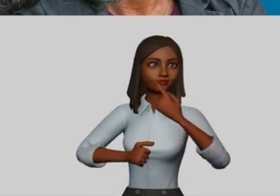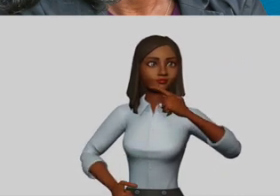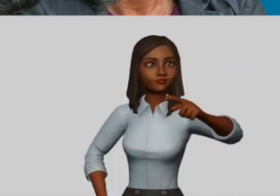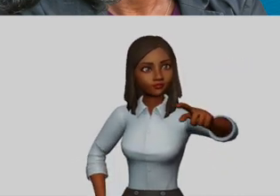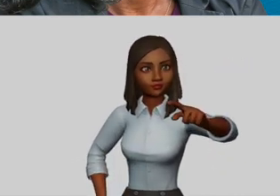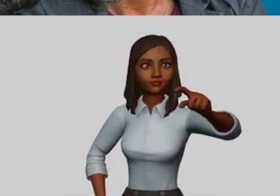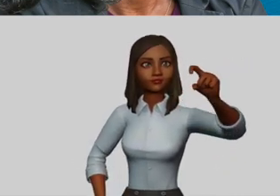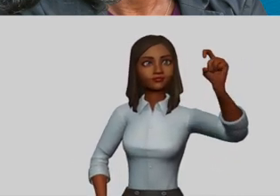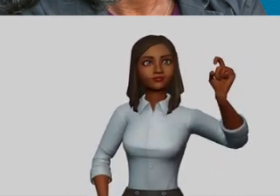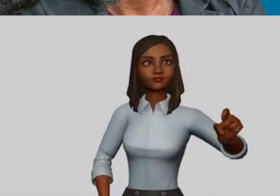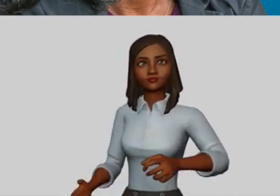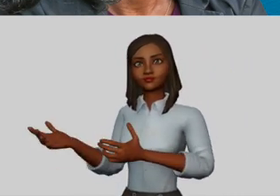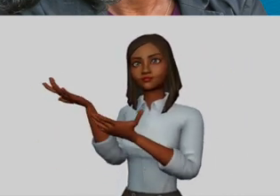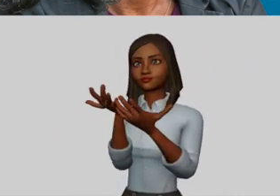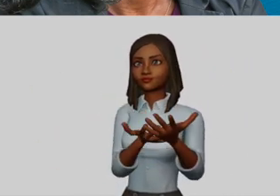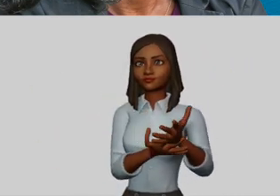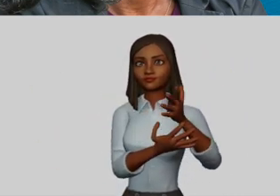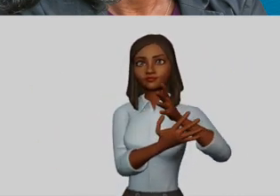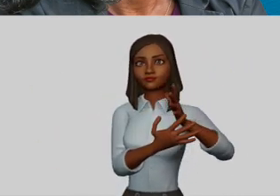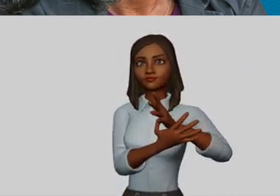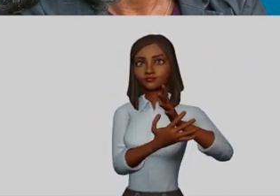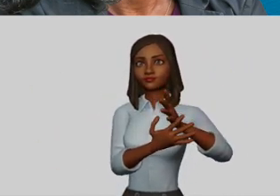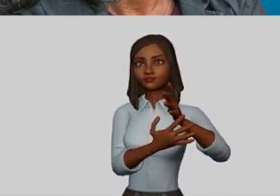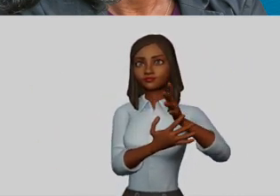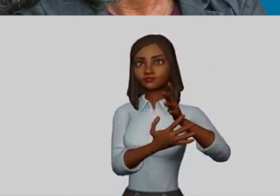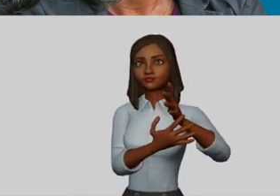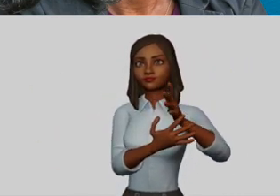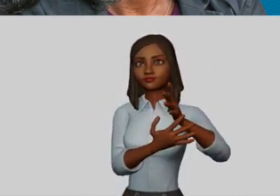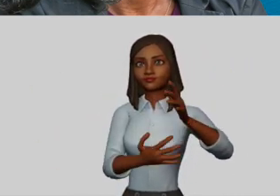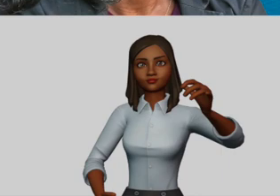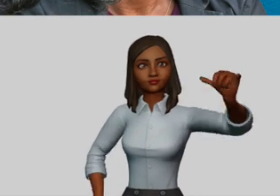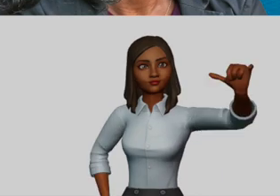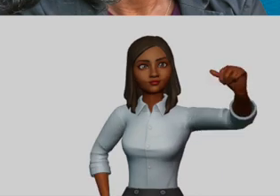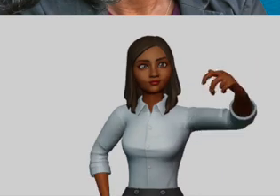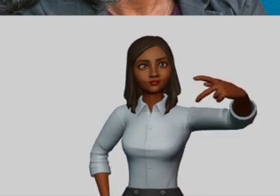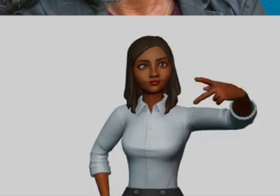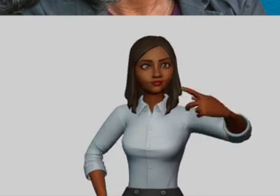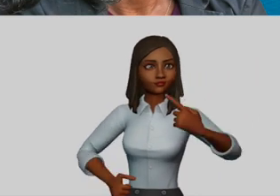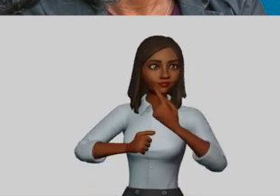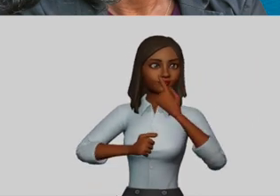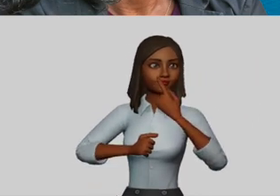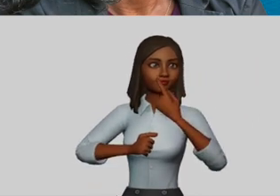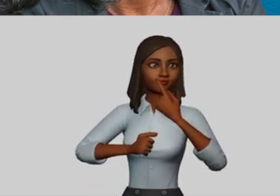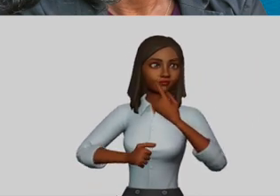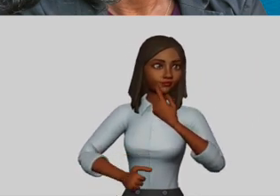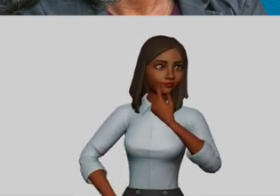eso es una parte bien importante. El problema que yo tuve fue la autoconciencia, que